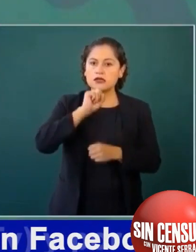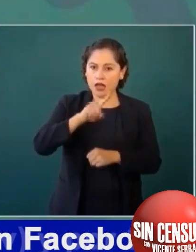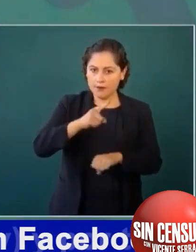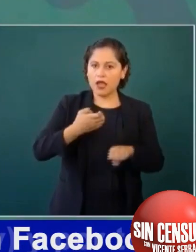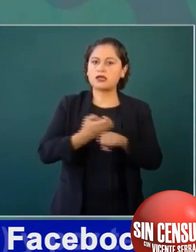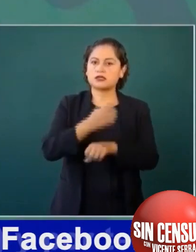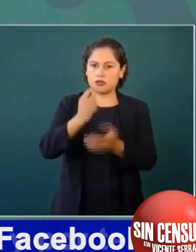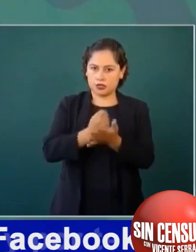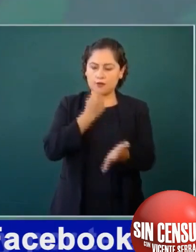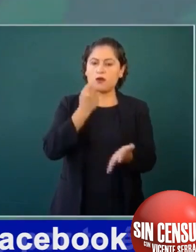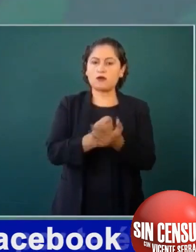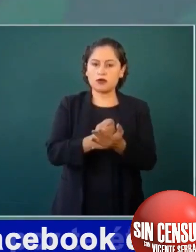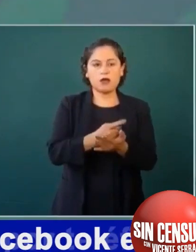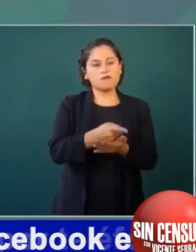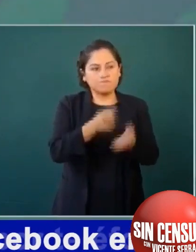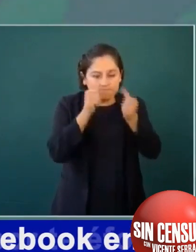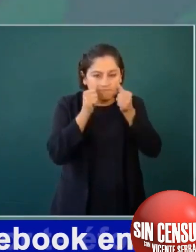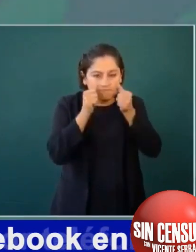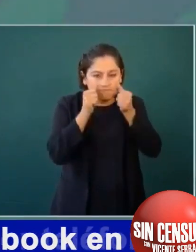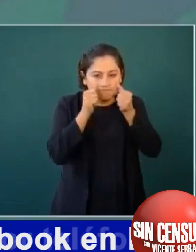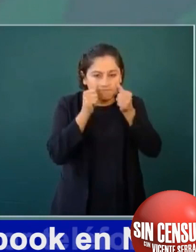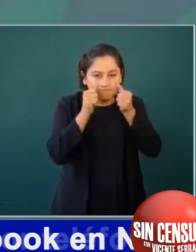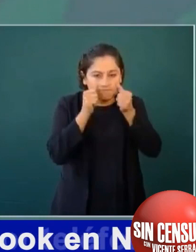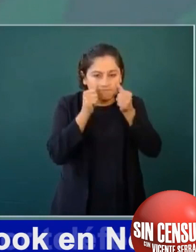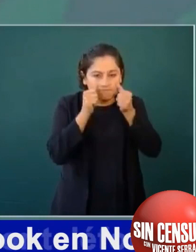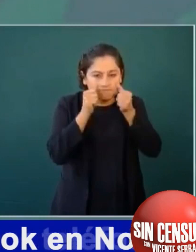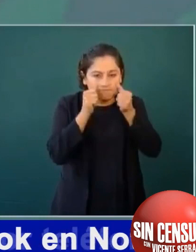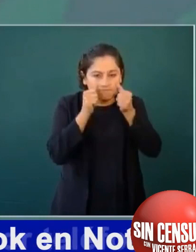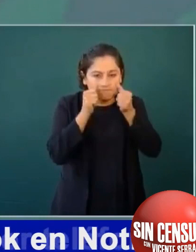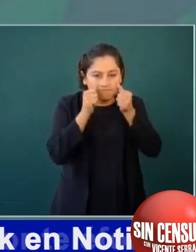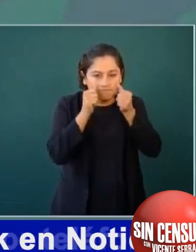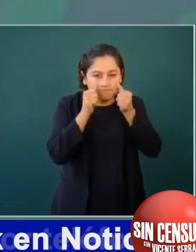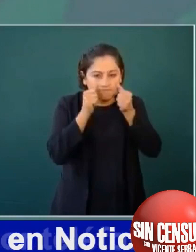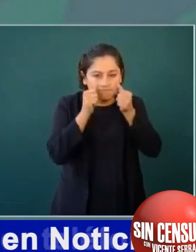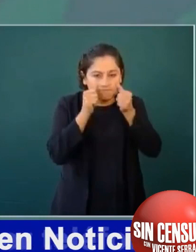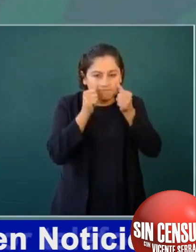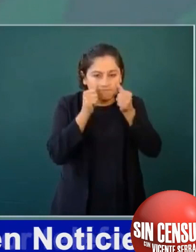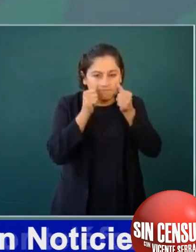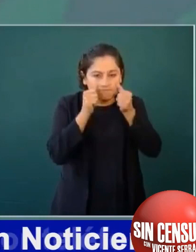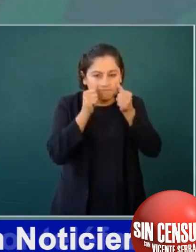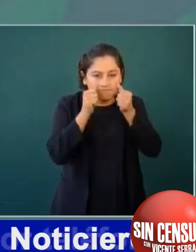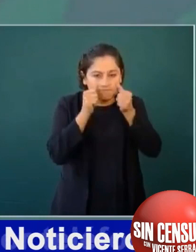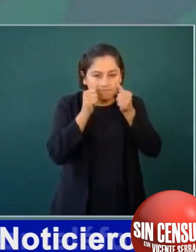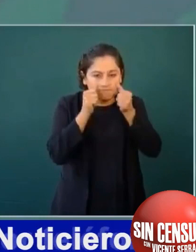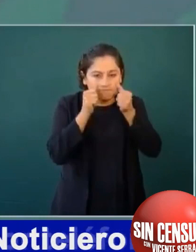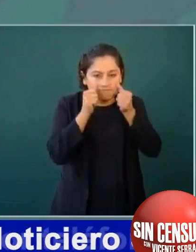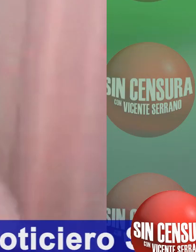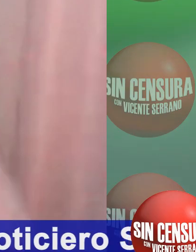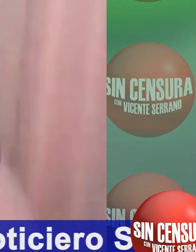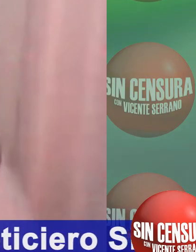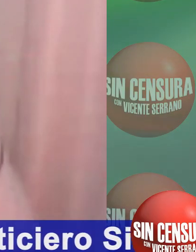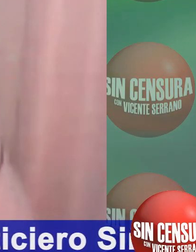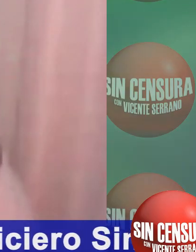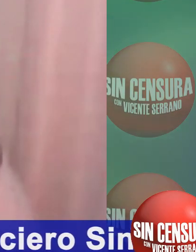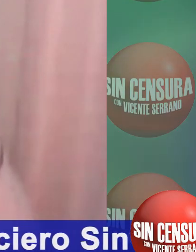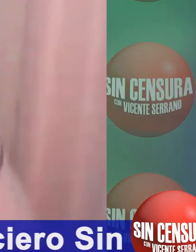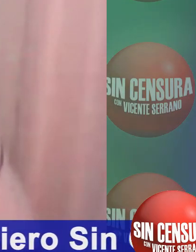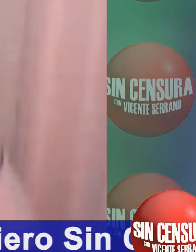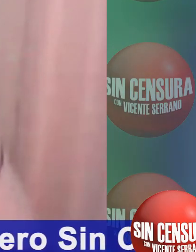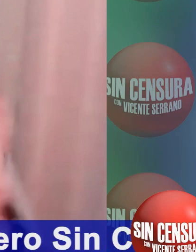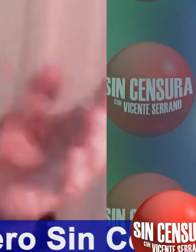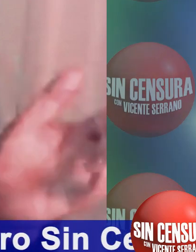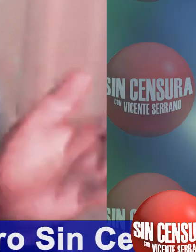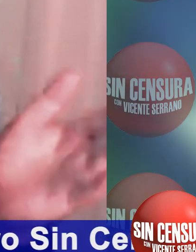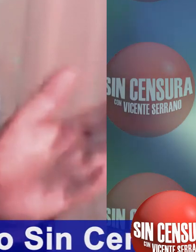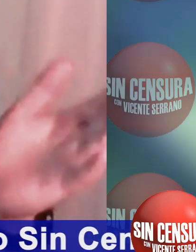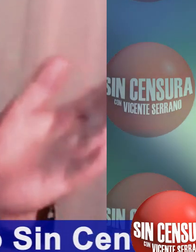hacen propaganda y tienen aliados políticos. Y yo los escucho, yo los veo, que ya dejemos, que ya por favor le paremos, que es mucha tortura